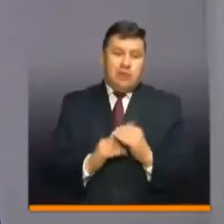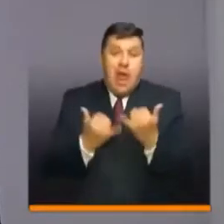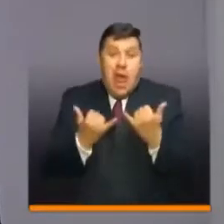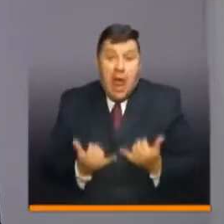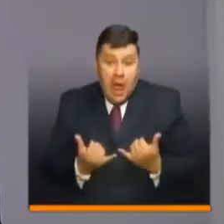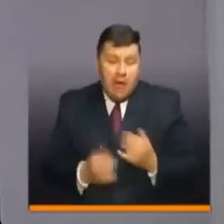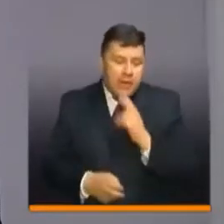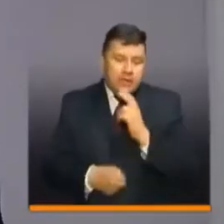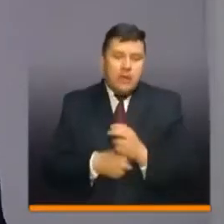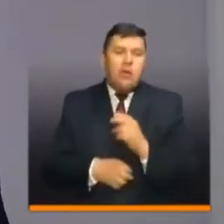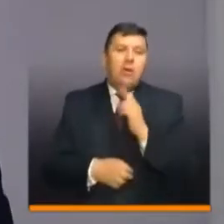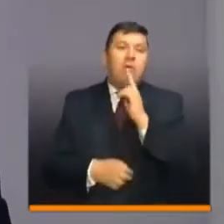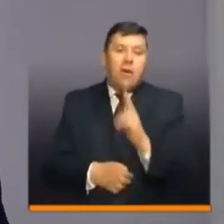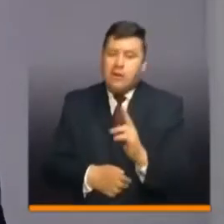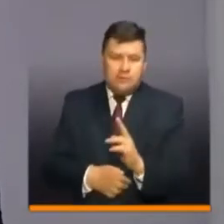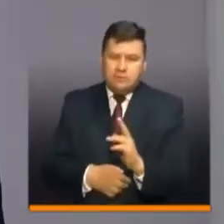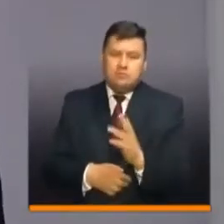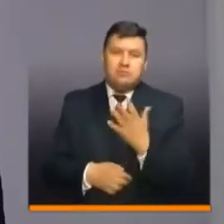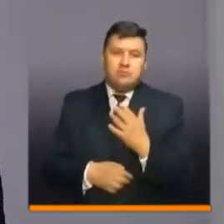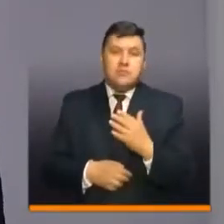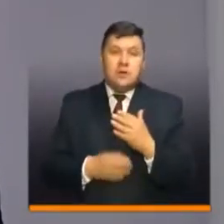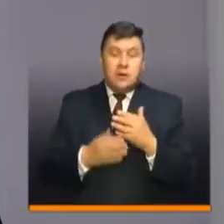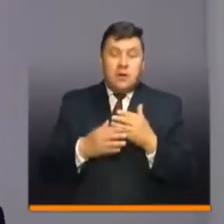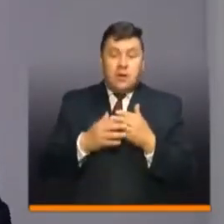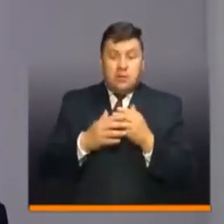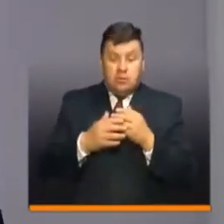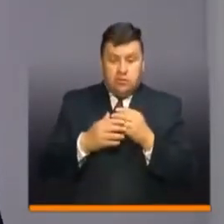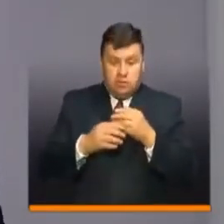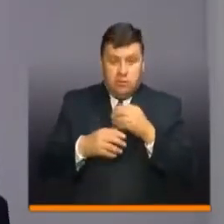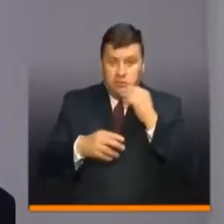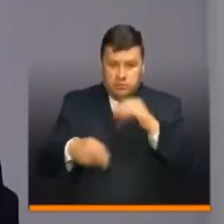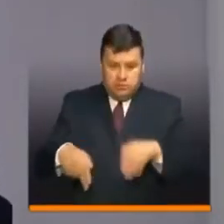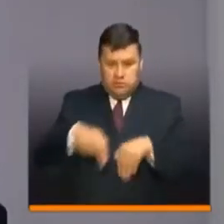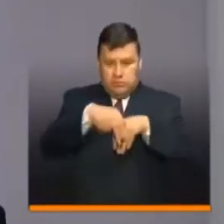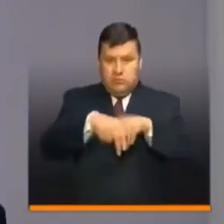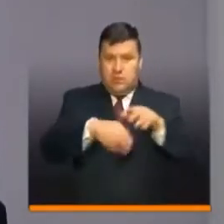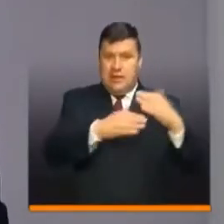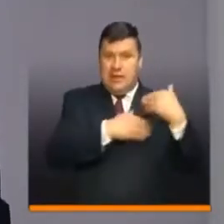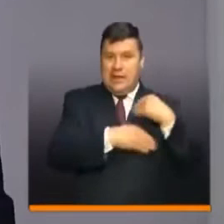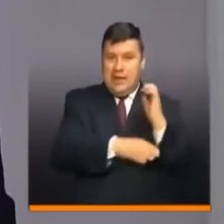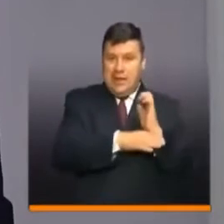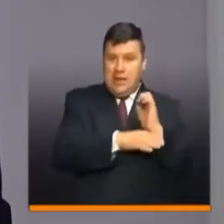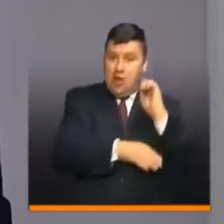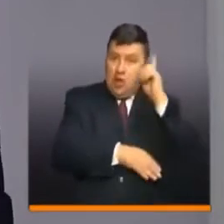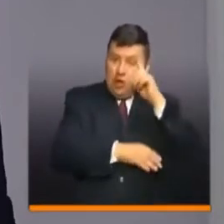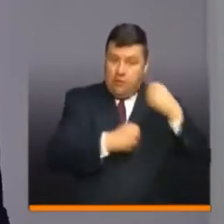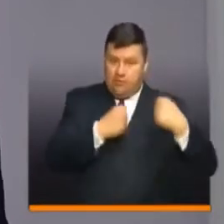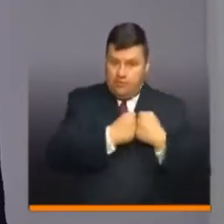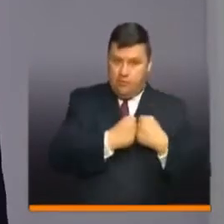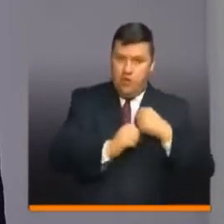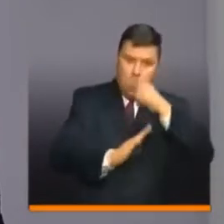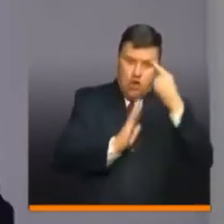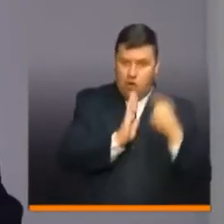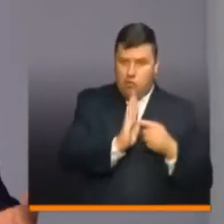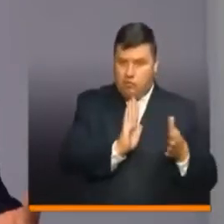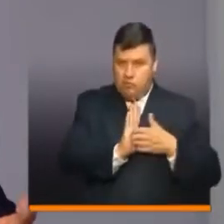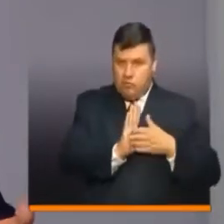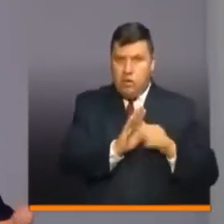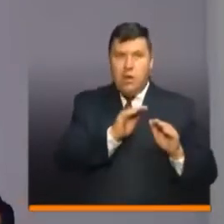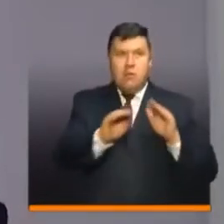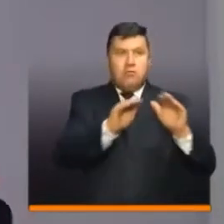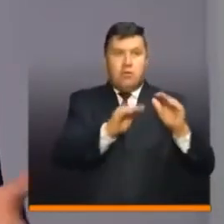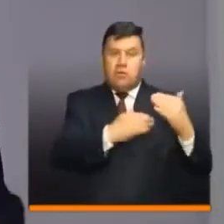es difícil la ejecución se hará a través de la unidad en ción del riesgo que es la entidad del gobierno nacional equipada para hacer este tipo de